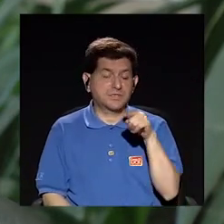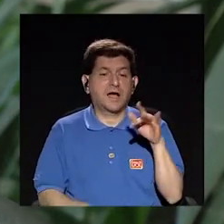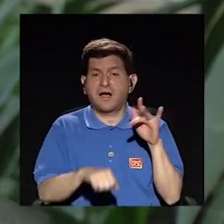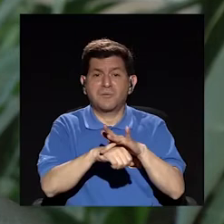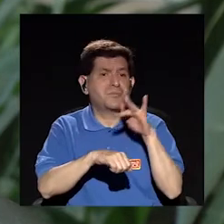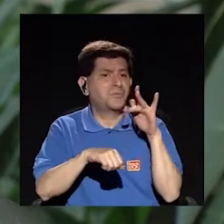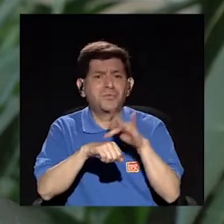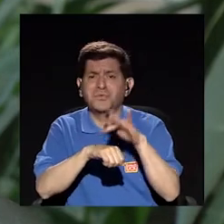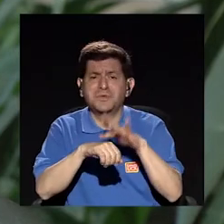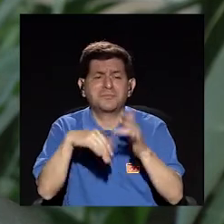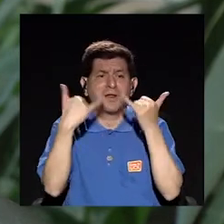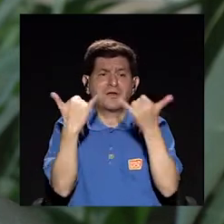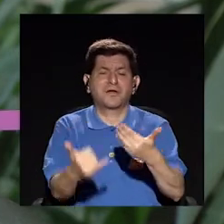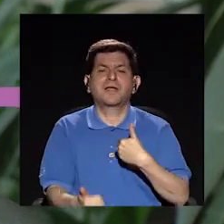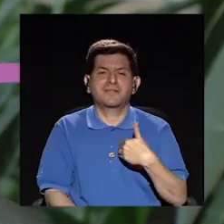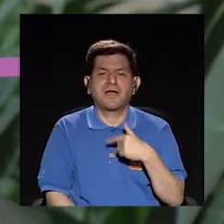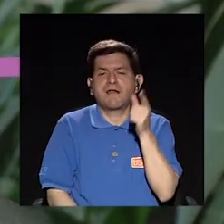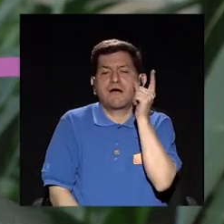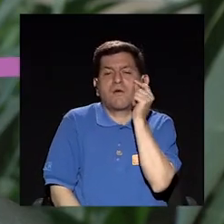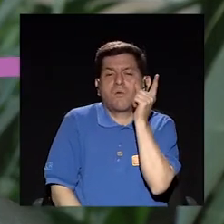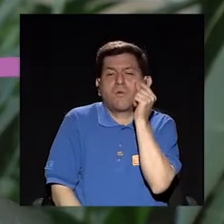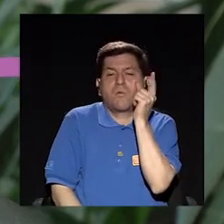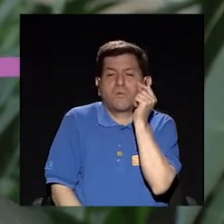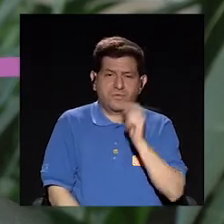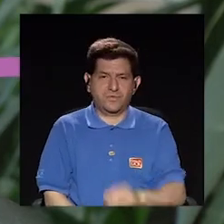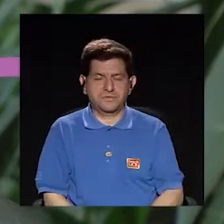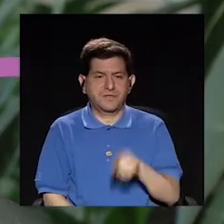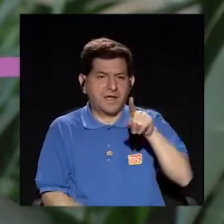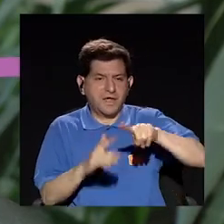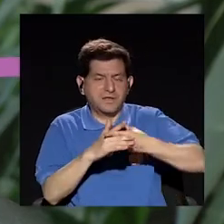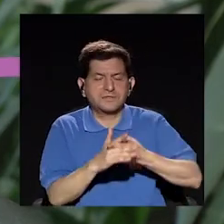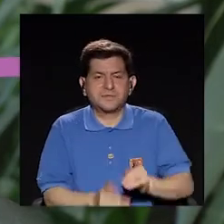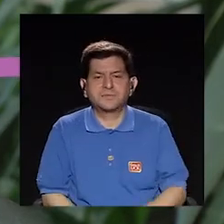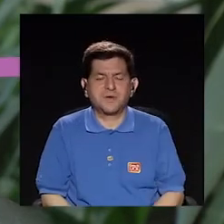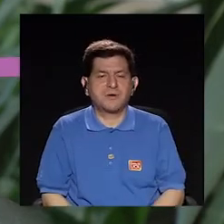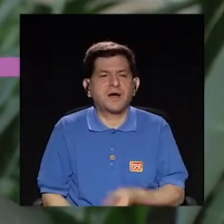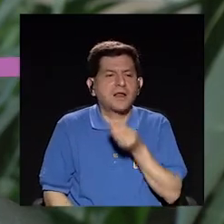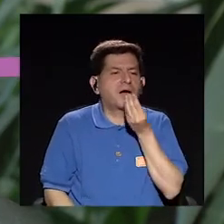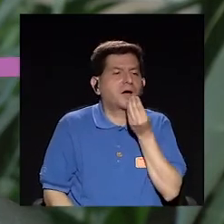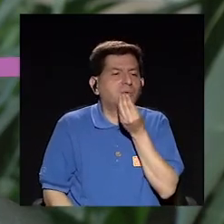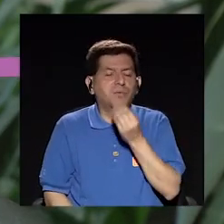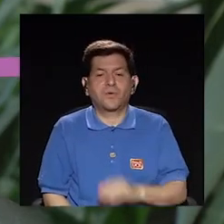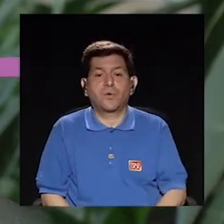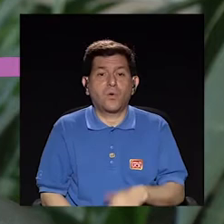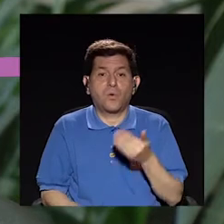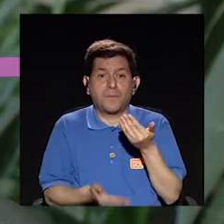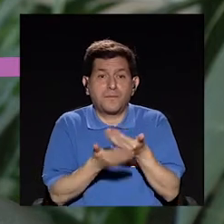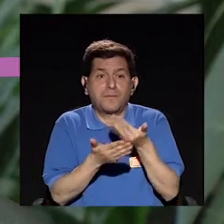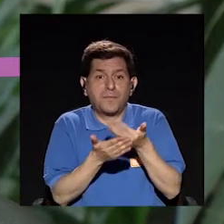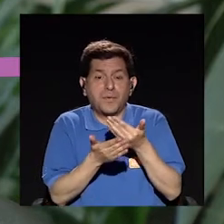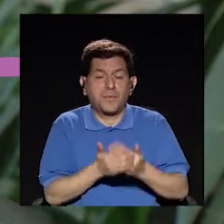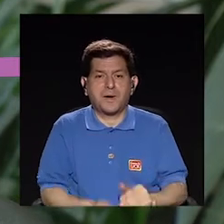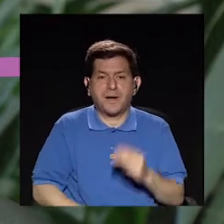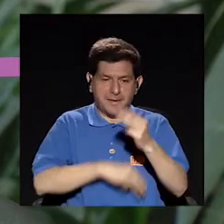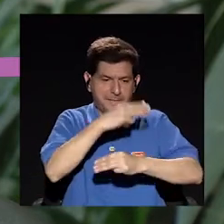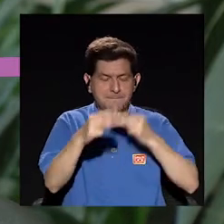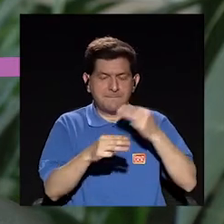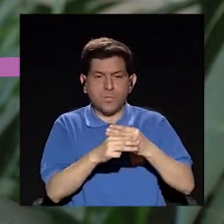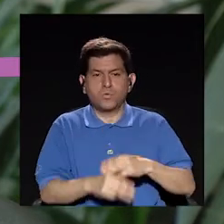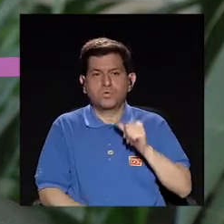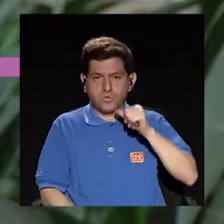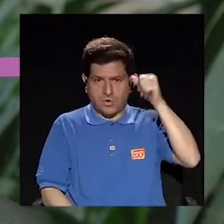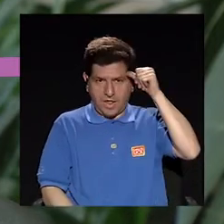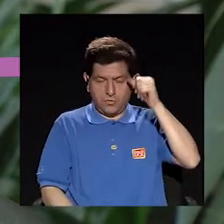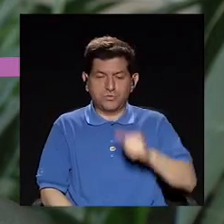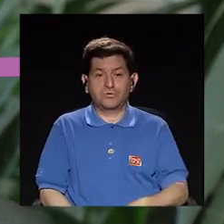vez es más temprano cuando ya tienen la curiosidad, ¿verdad?, de comenzar a probar y de comenzar a experimentar ese mundo de los adultos, y el